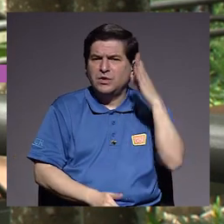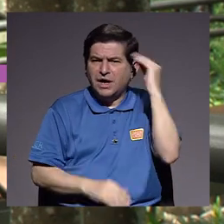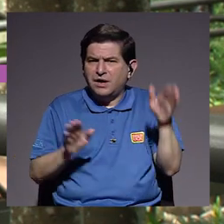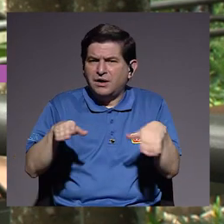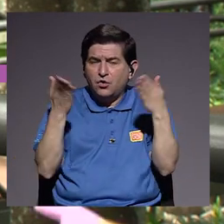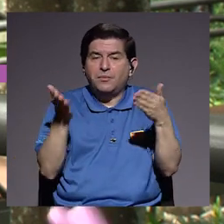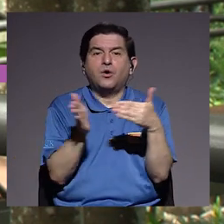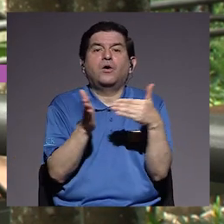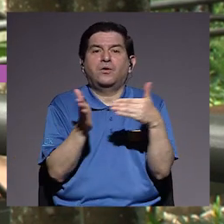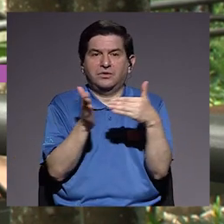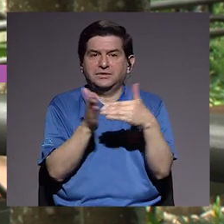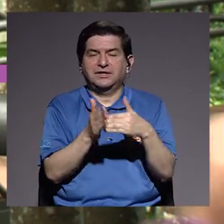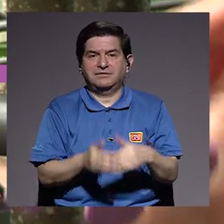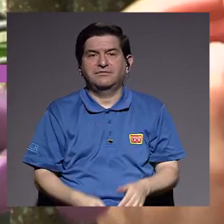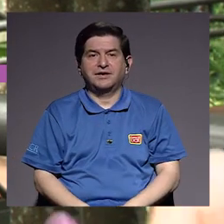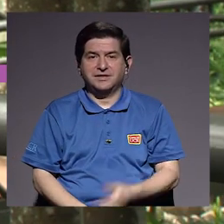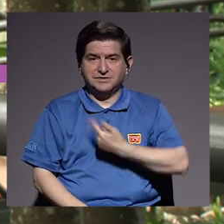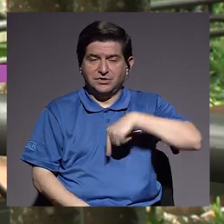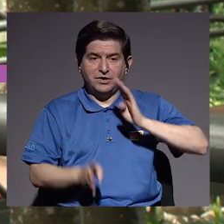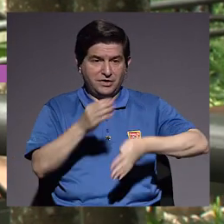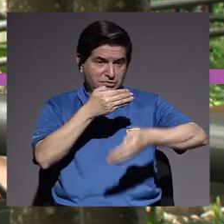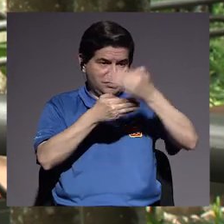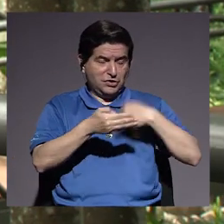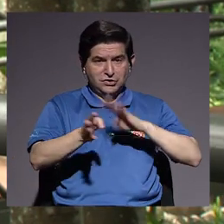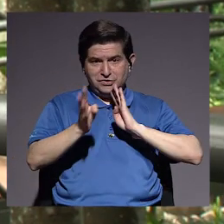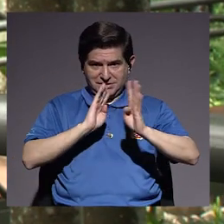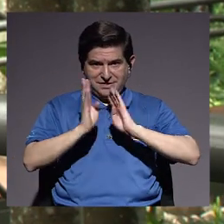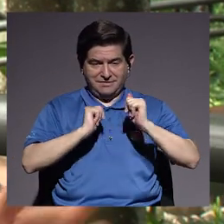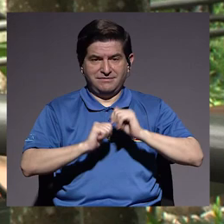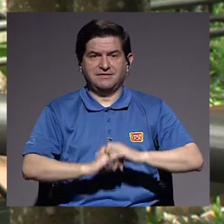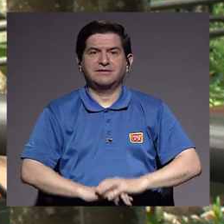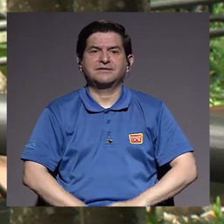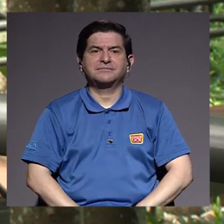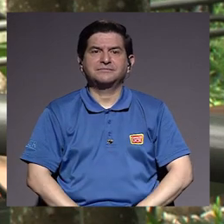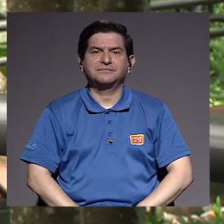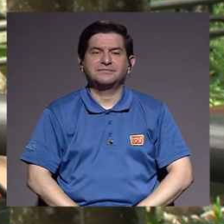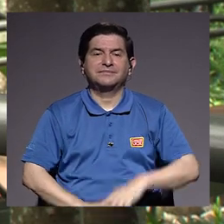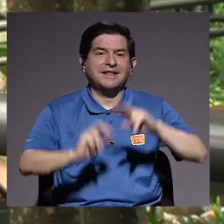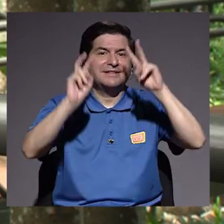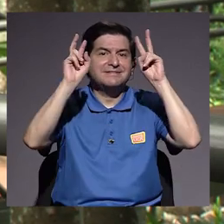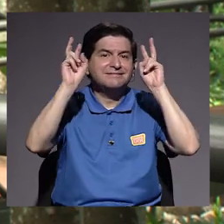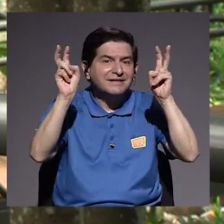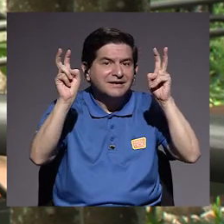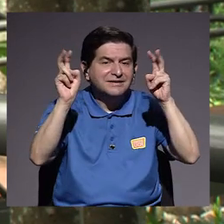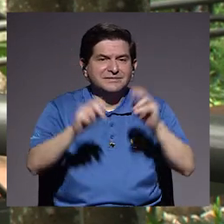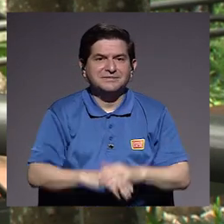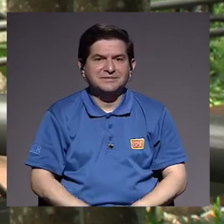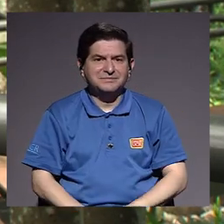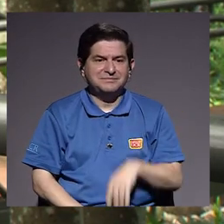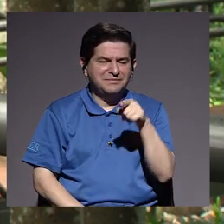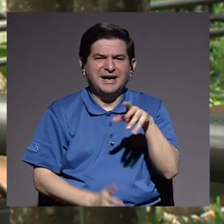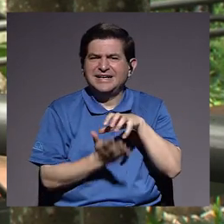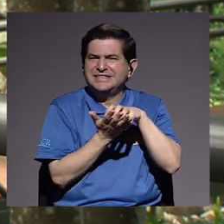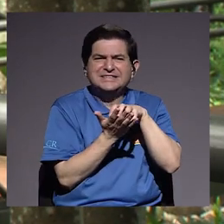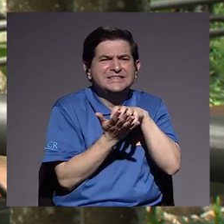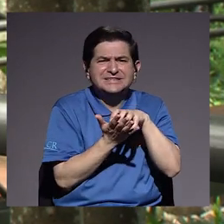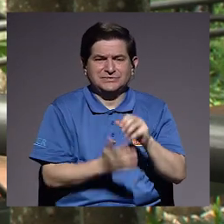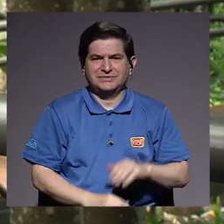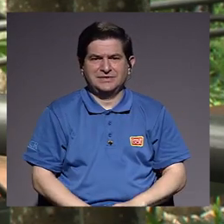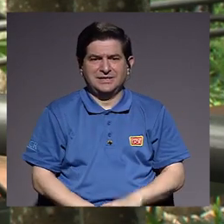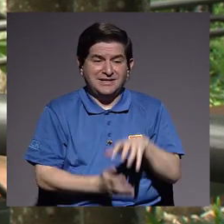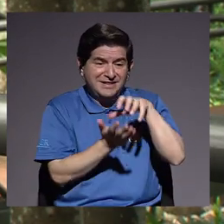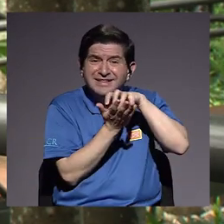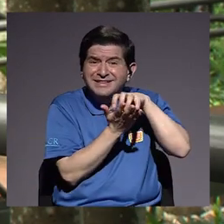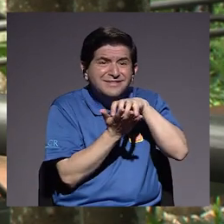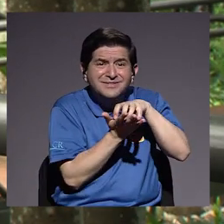incertidumbre, ¿no? Y aquí otra vez retomo un poco con lo que estábamos conversando un poco más atrás, que es sobre el tema de este tema de la incertidumbre, ¿no? El